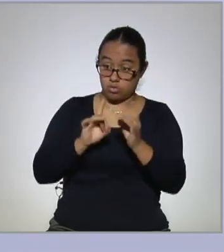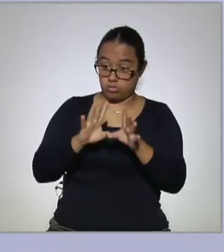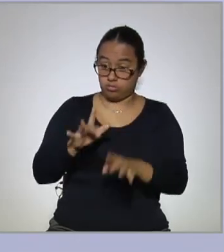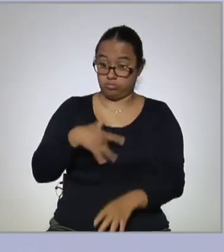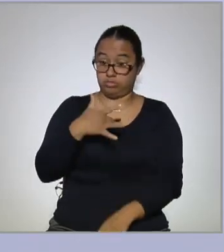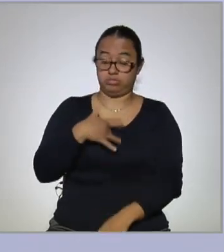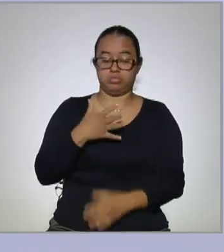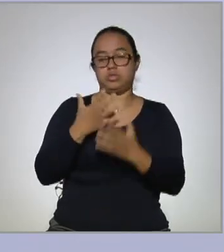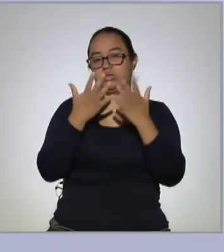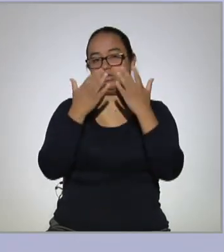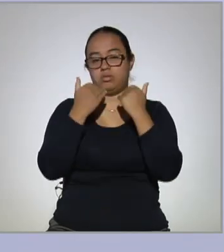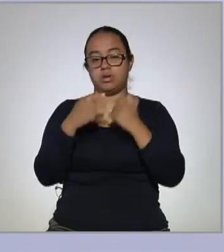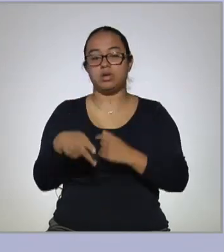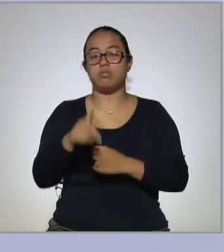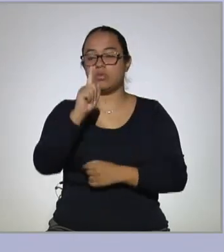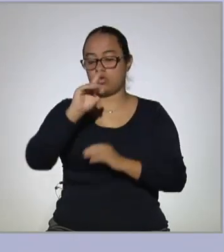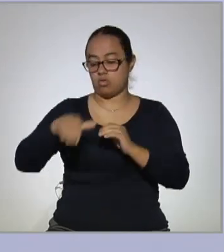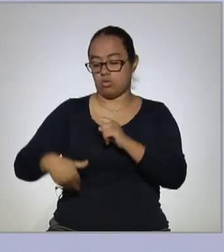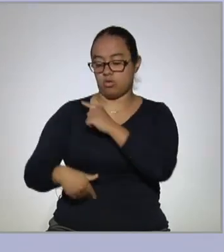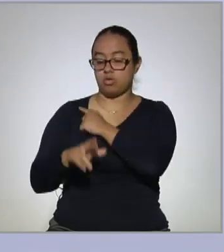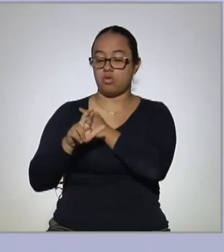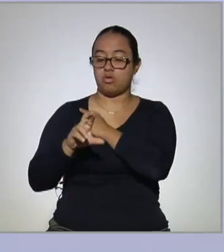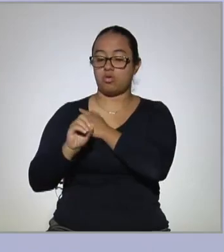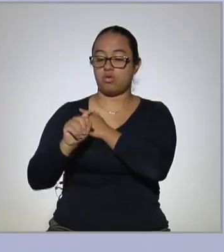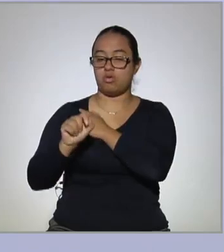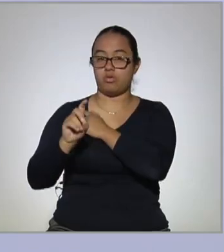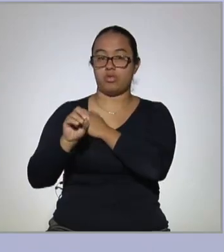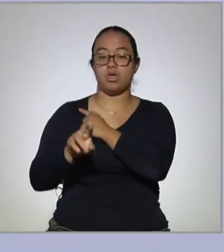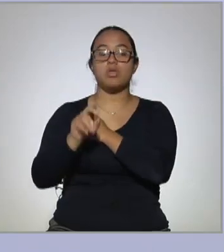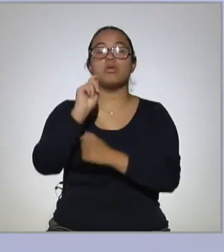Pero, desafortunadamente, una lesión del manguito de los rotadores